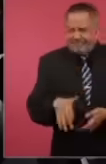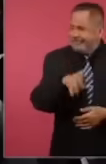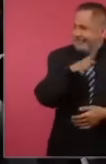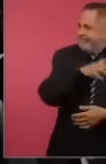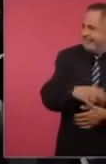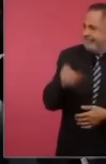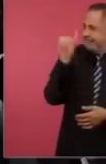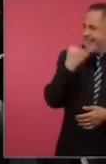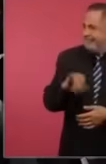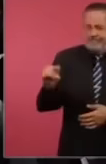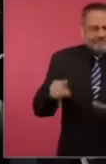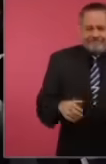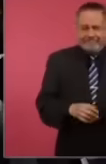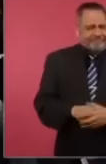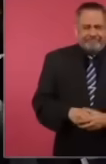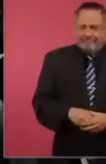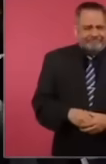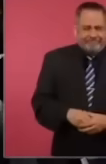Menciónenme